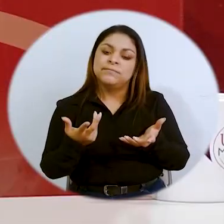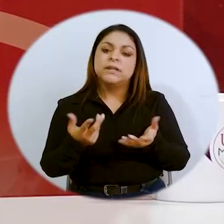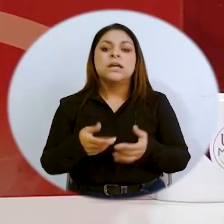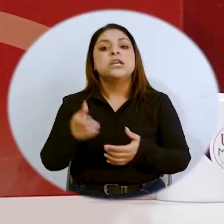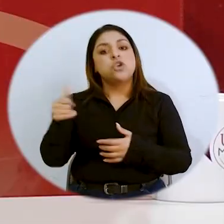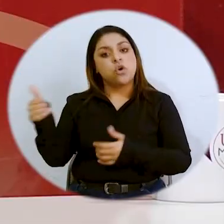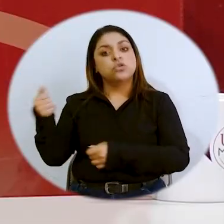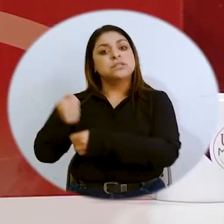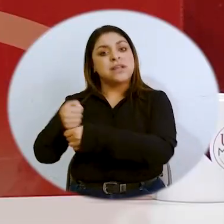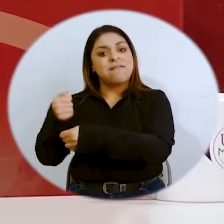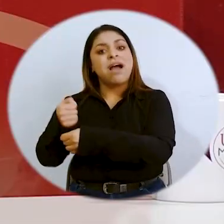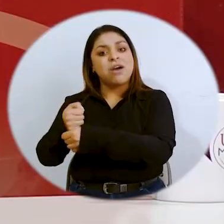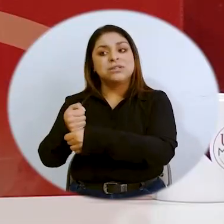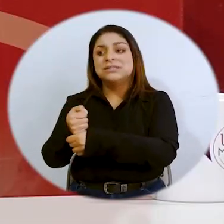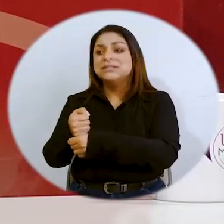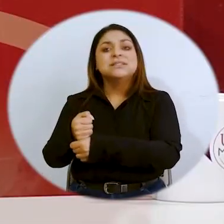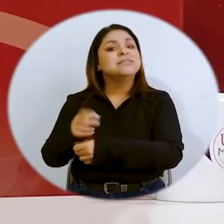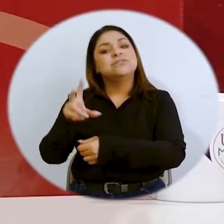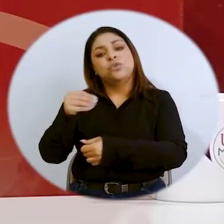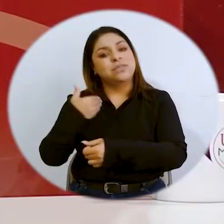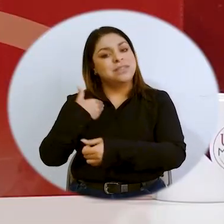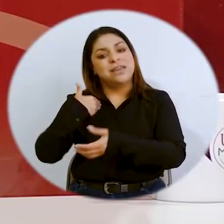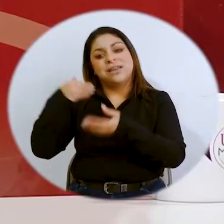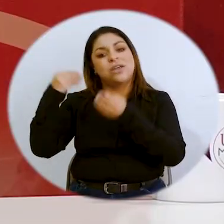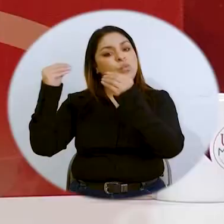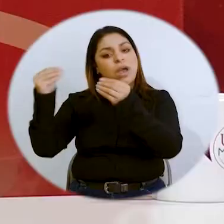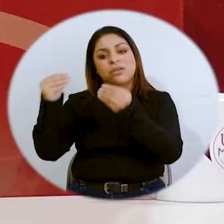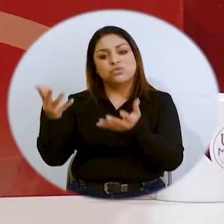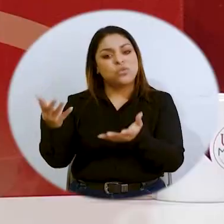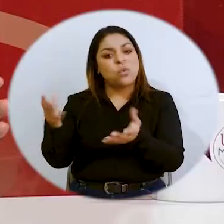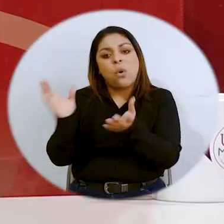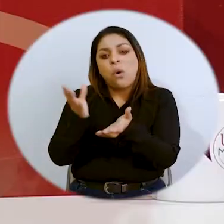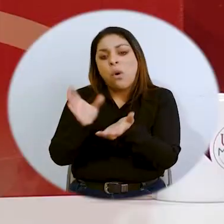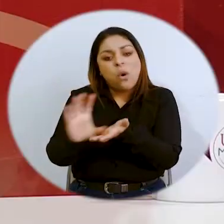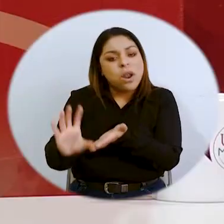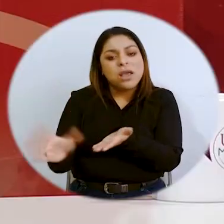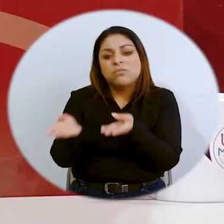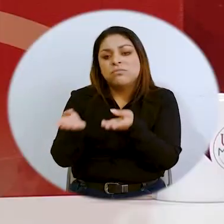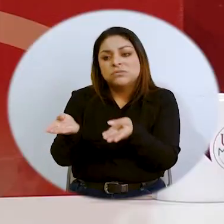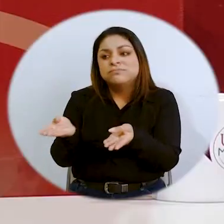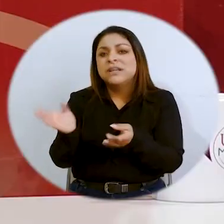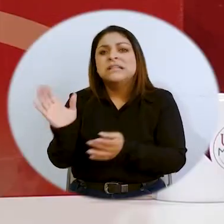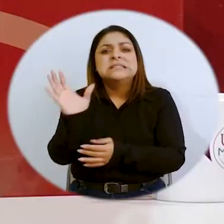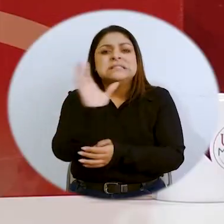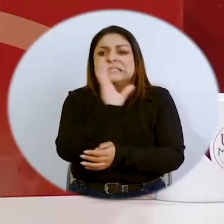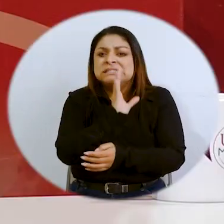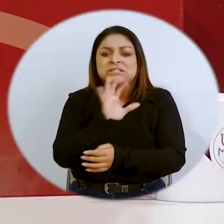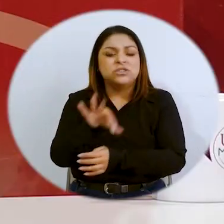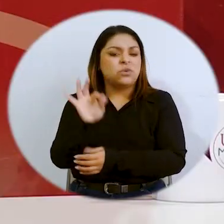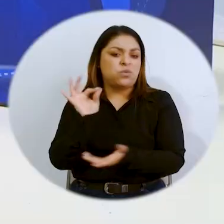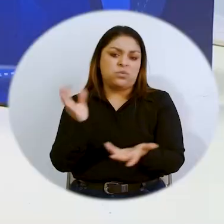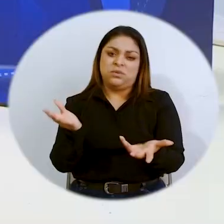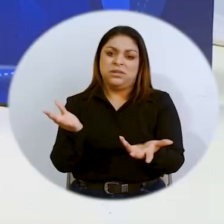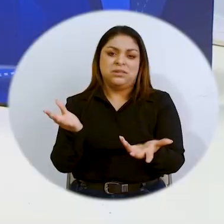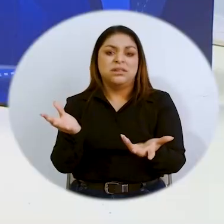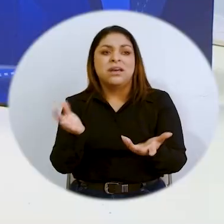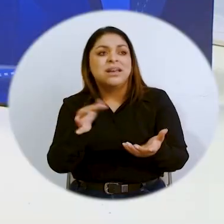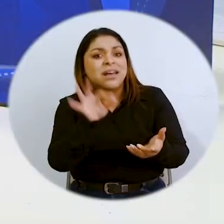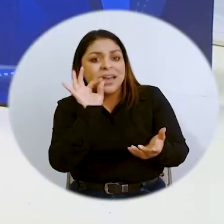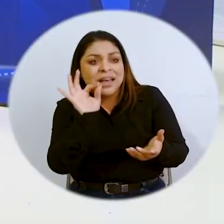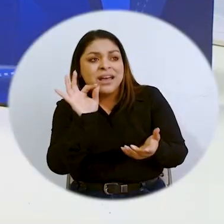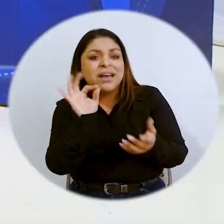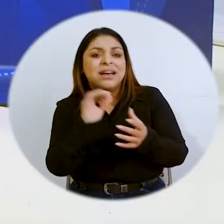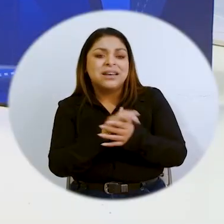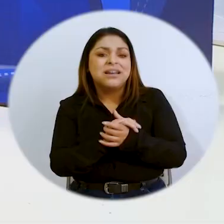muchos trabajadores que no tienen educación ni siquiera secundaria completa, que buscan trabajo y no encuentran, y si encuentran,